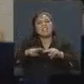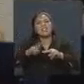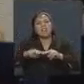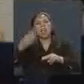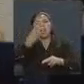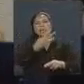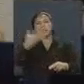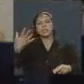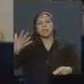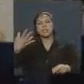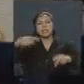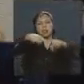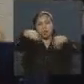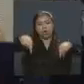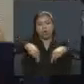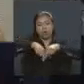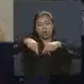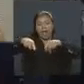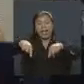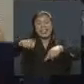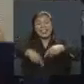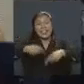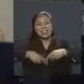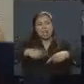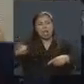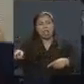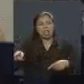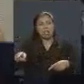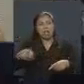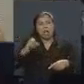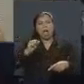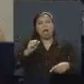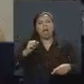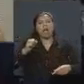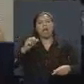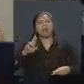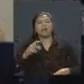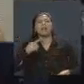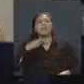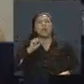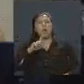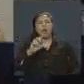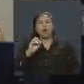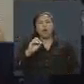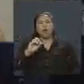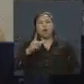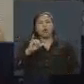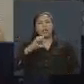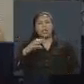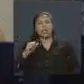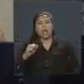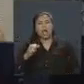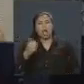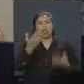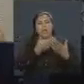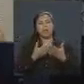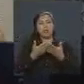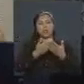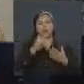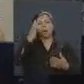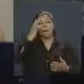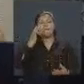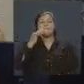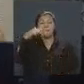35 hectáreas que comprende esa zona arqueológica que constituye un yacimiento tremendamente valioso para los estudios presentes y